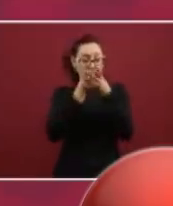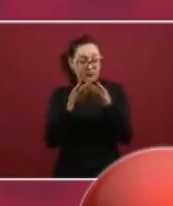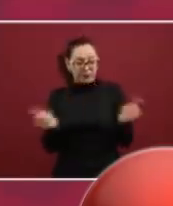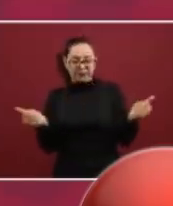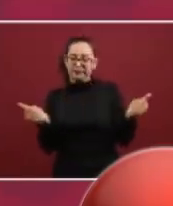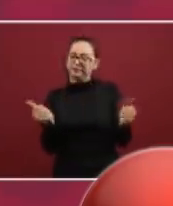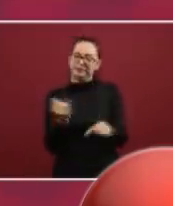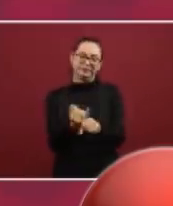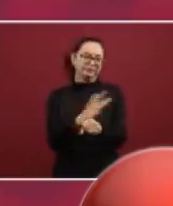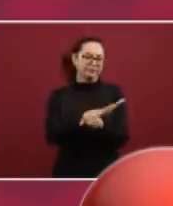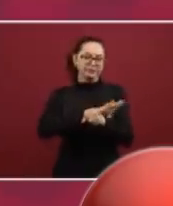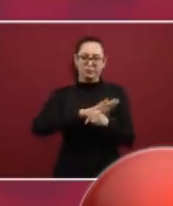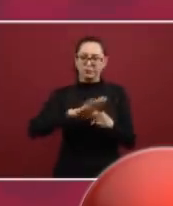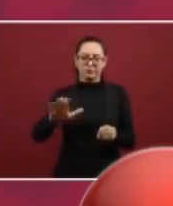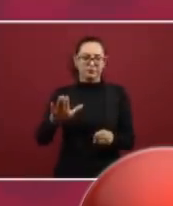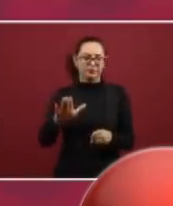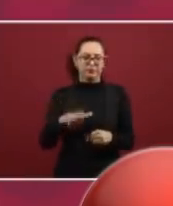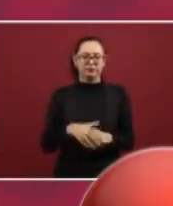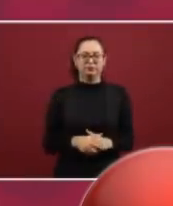herencias